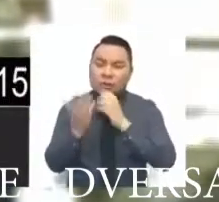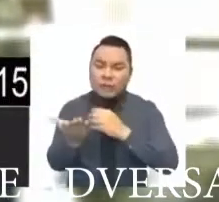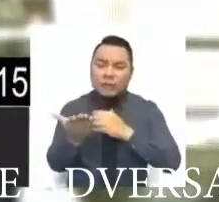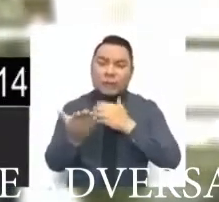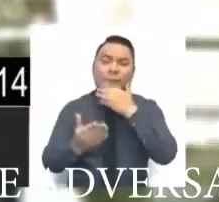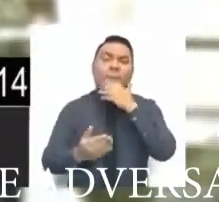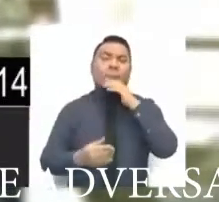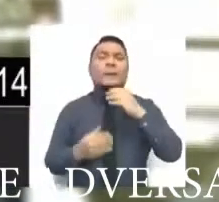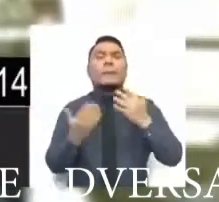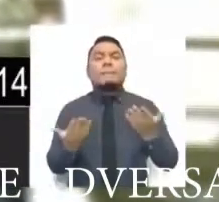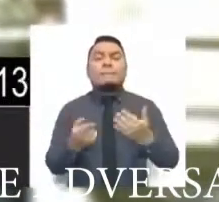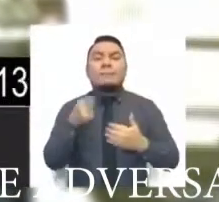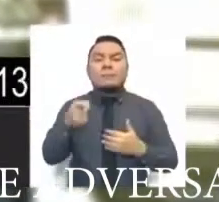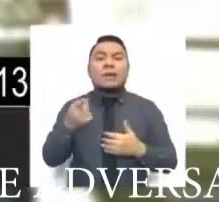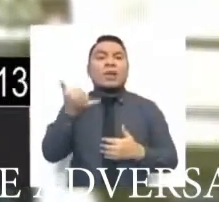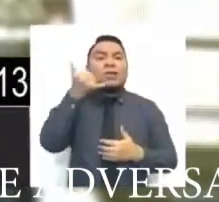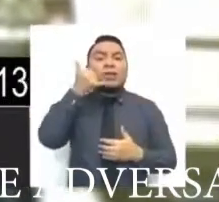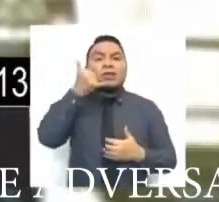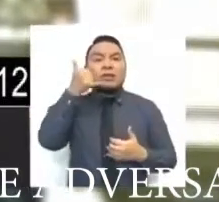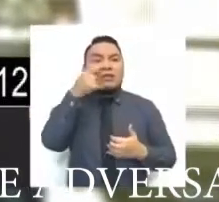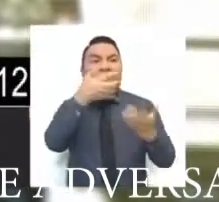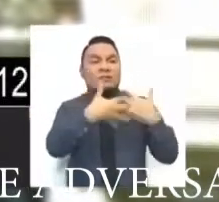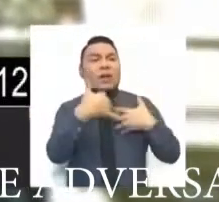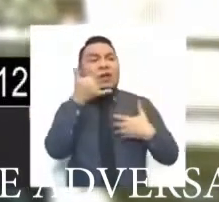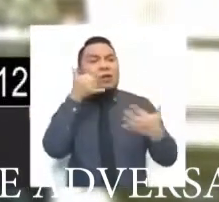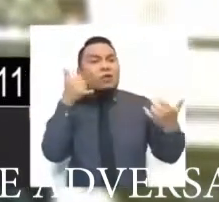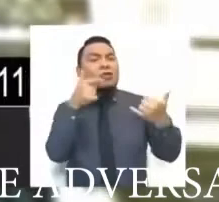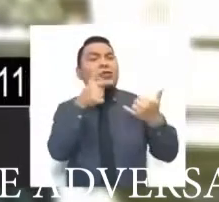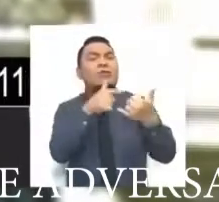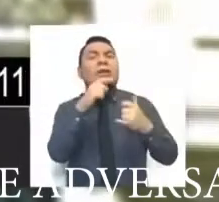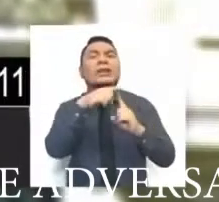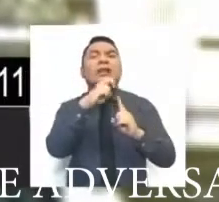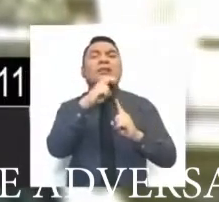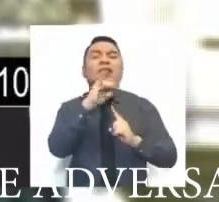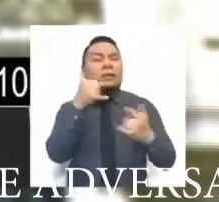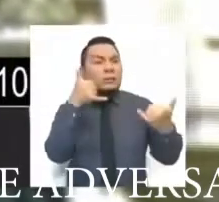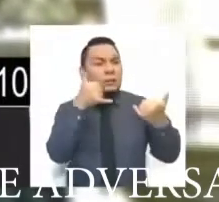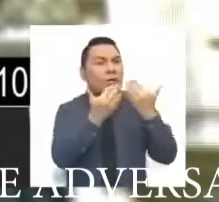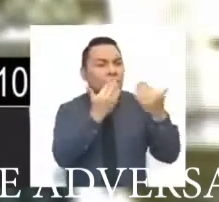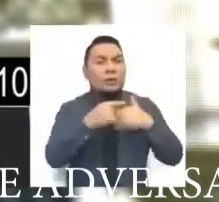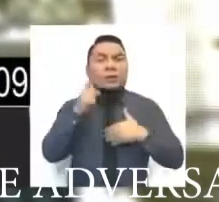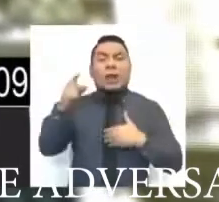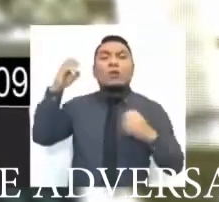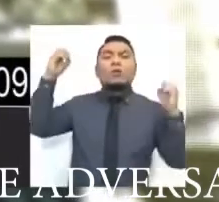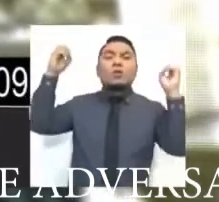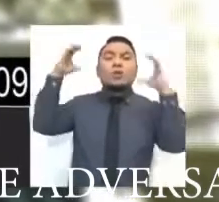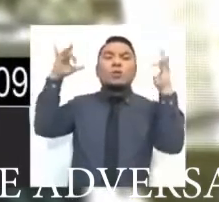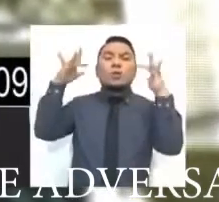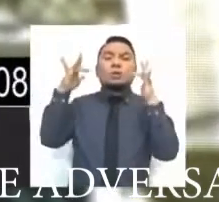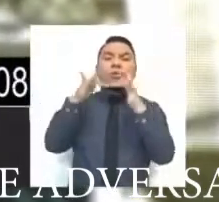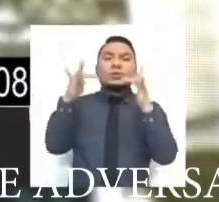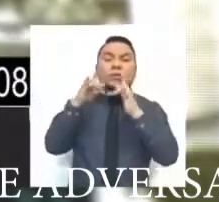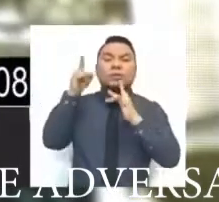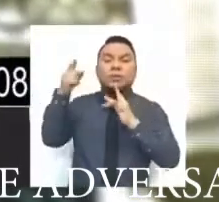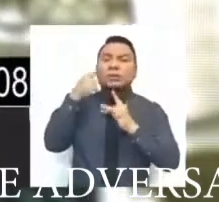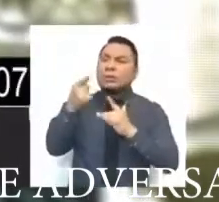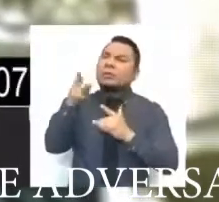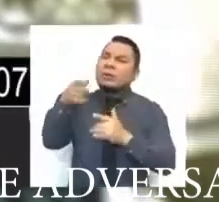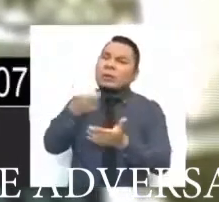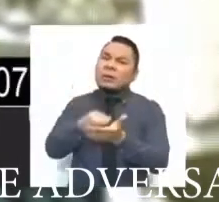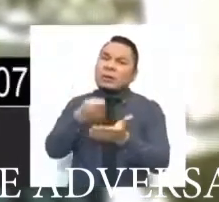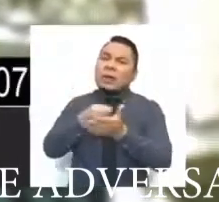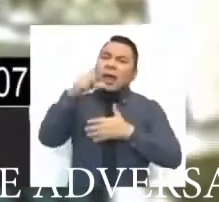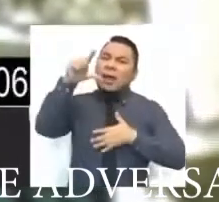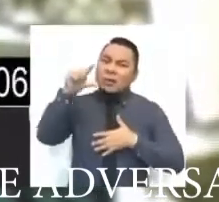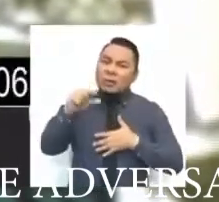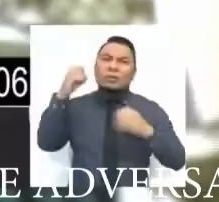con Telefónica. Vamos a conversar con las empresas de luz, la luz eléctrica, para que se baje su recibo de